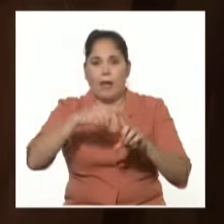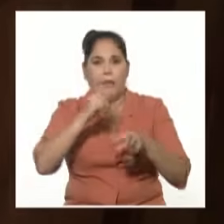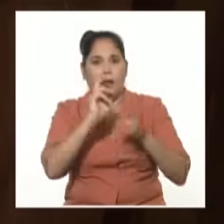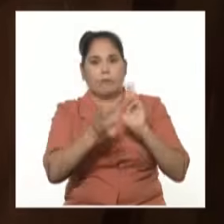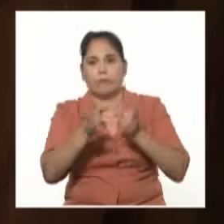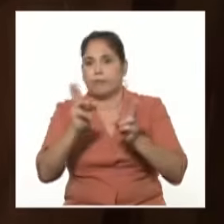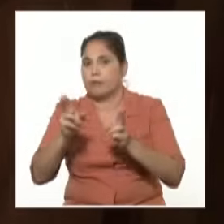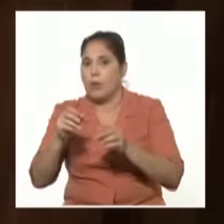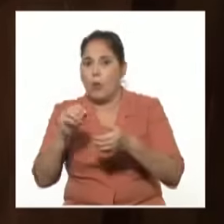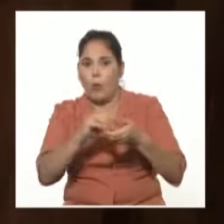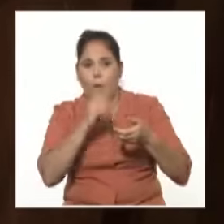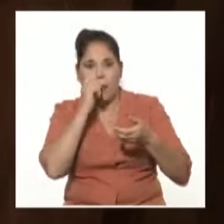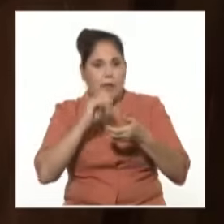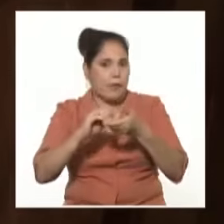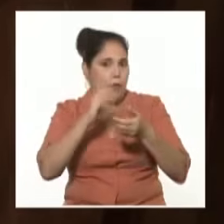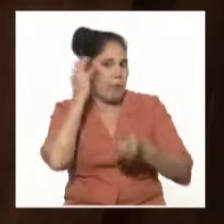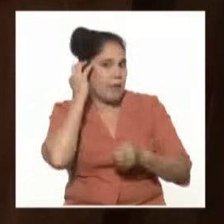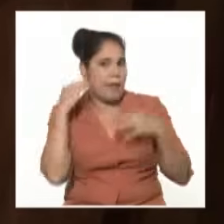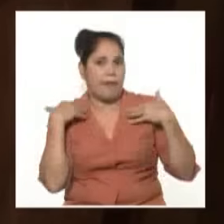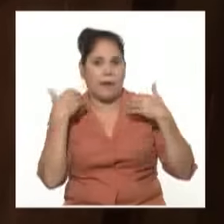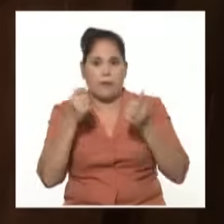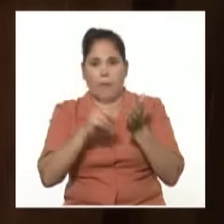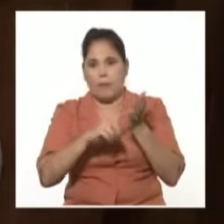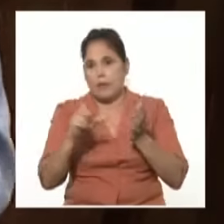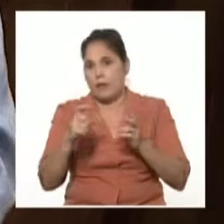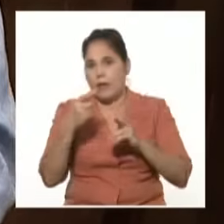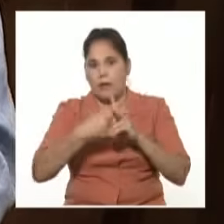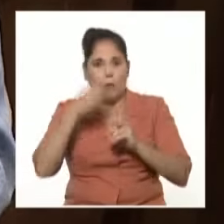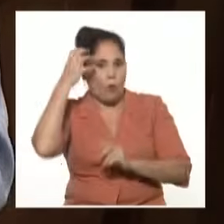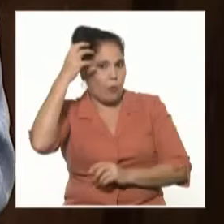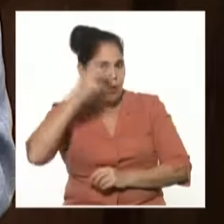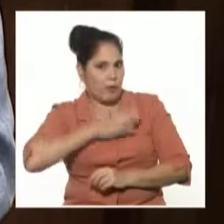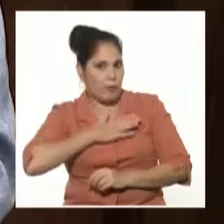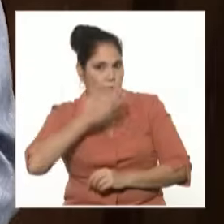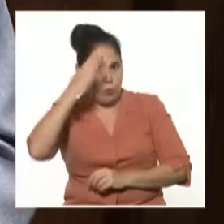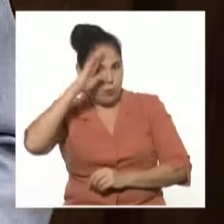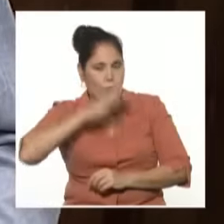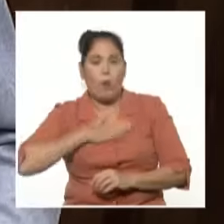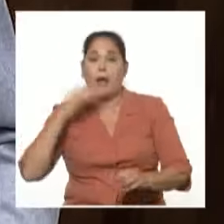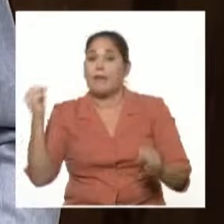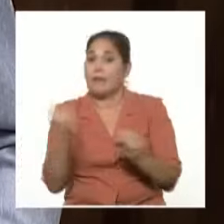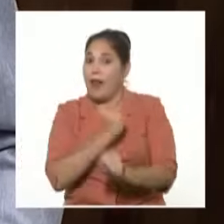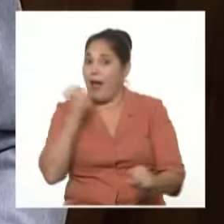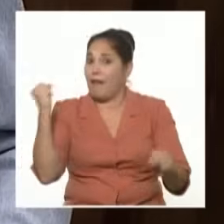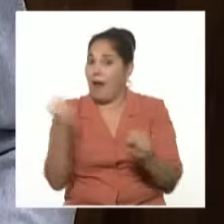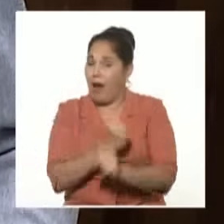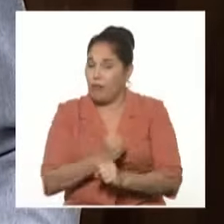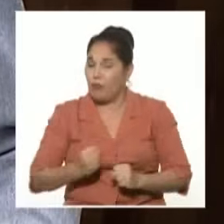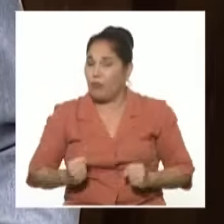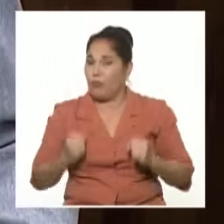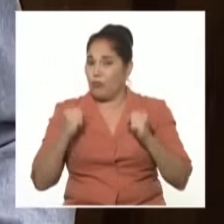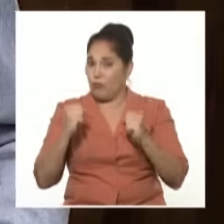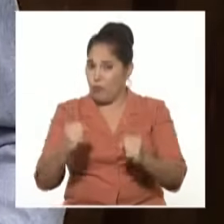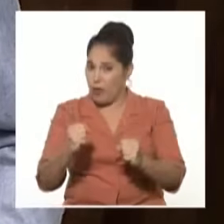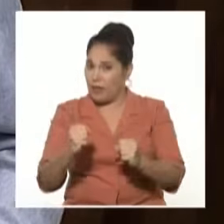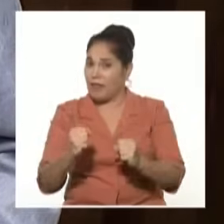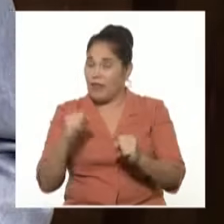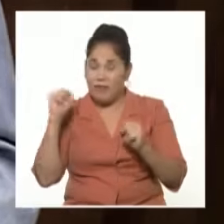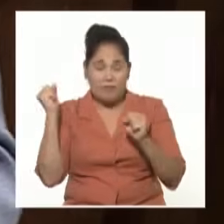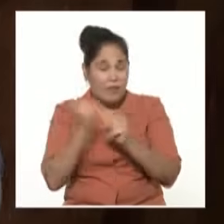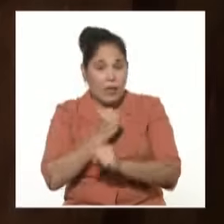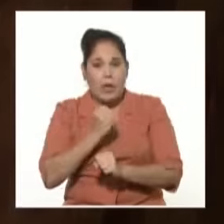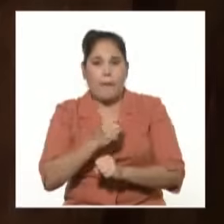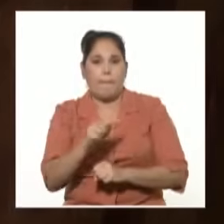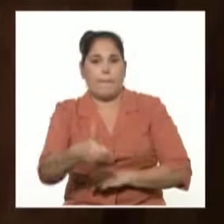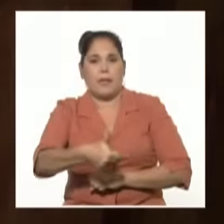las compañeras y compañeros de la dirección del partido de gobierno en la nación que trabajaron codo a codo, mano a mano, con las